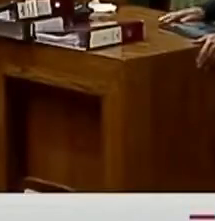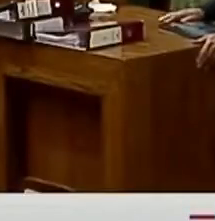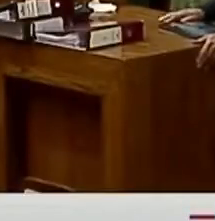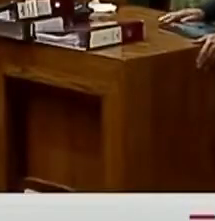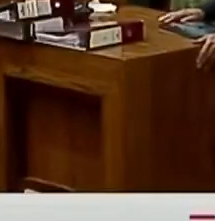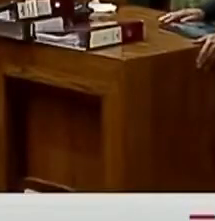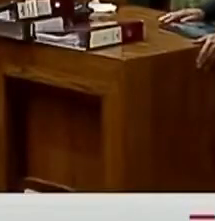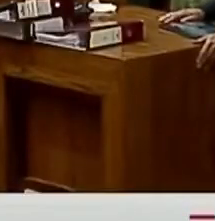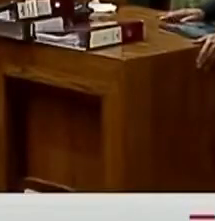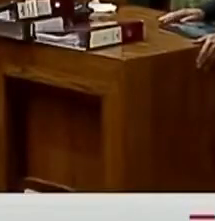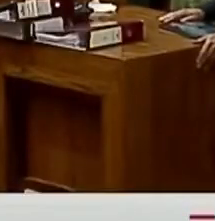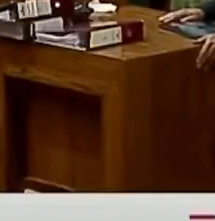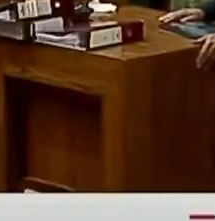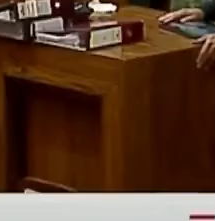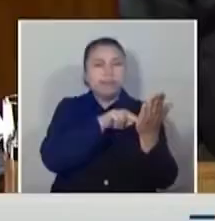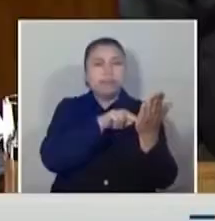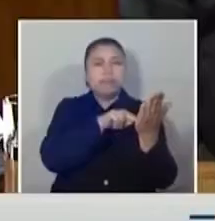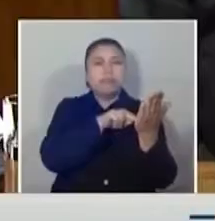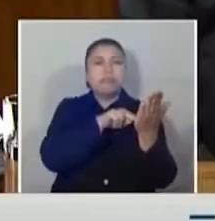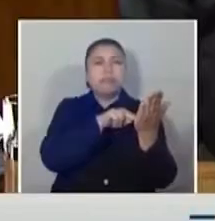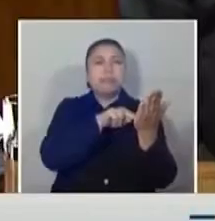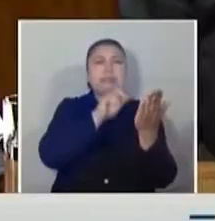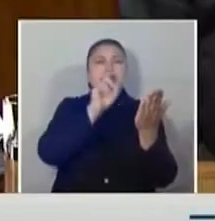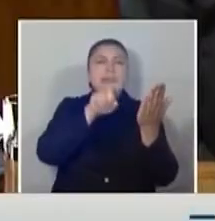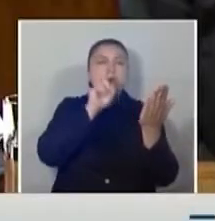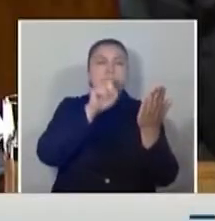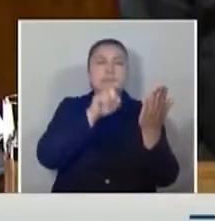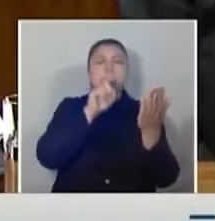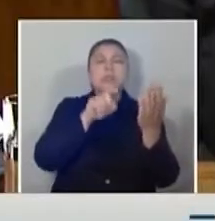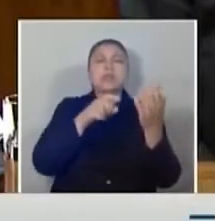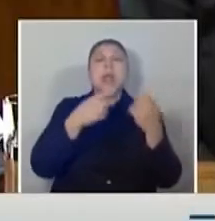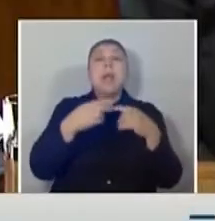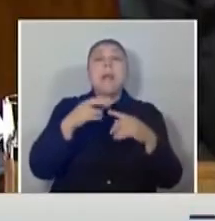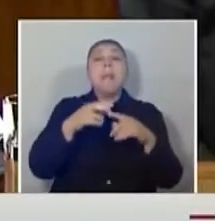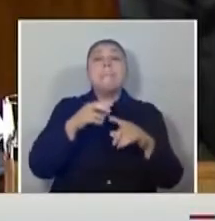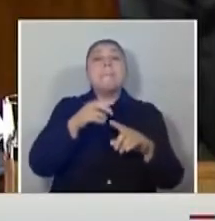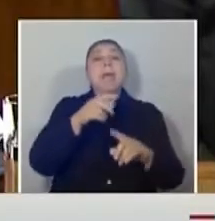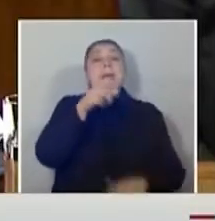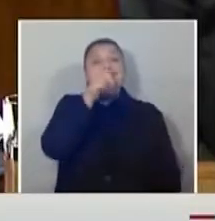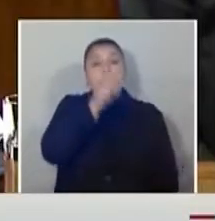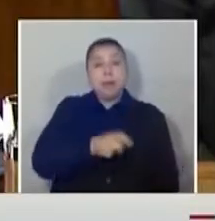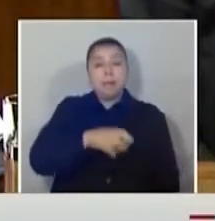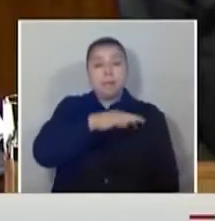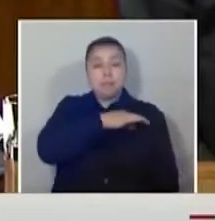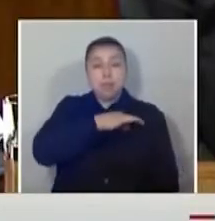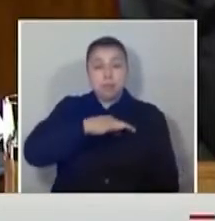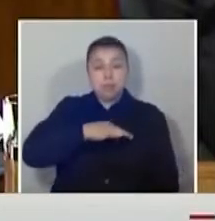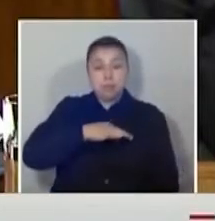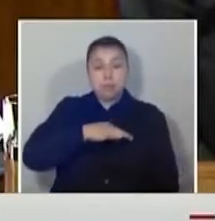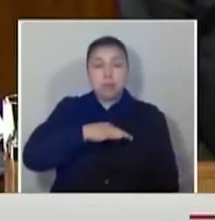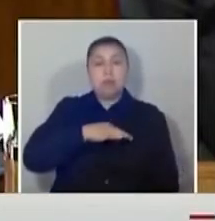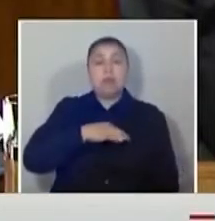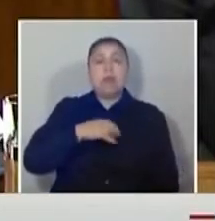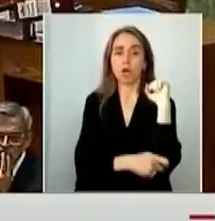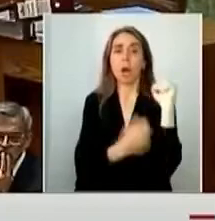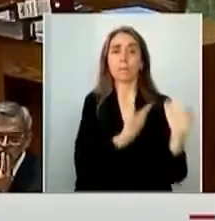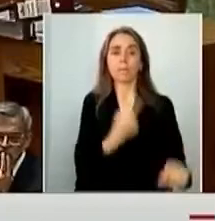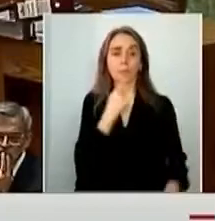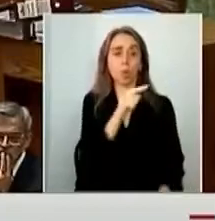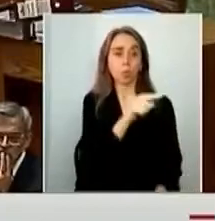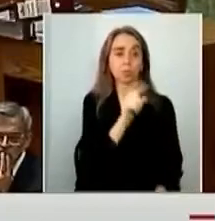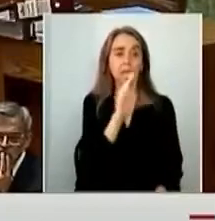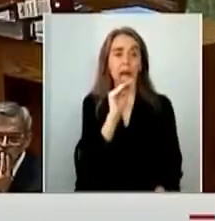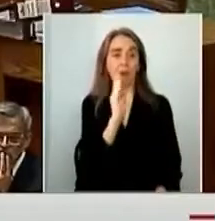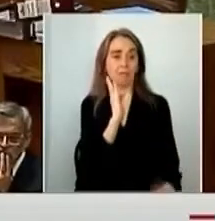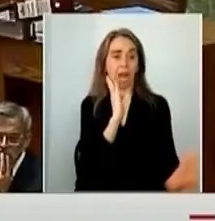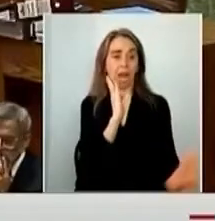primero. Segundo, que creo que, a ver, el ministro Montes, yo estuve en la comisión investigadora del caso Convenio,